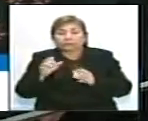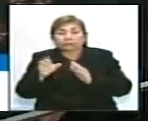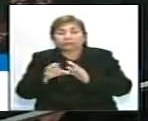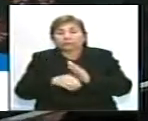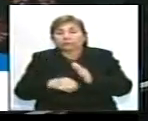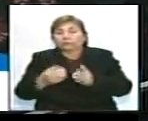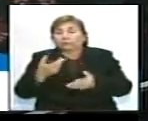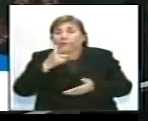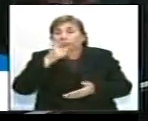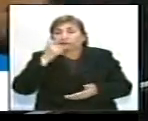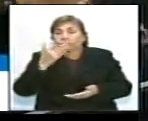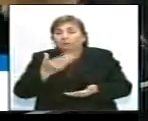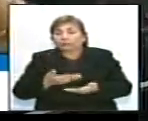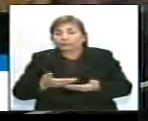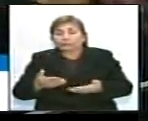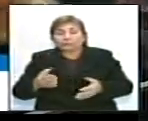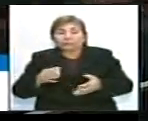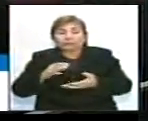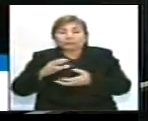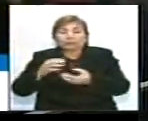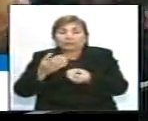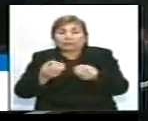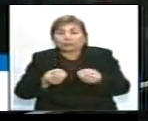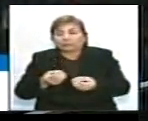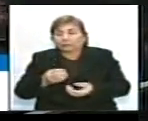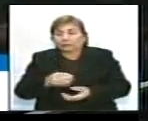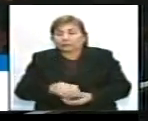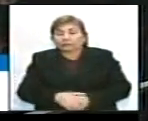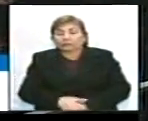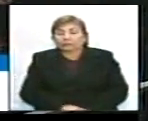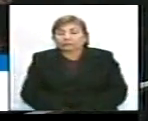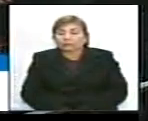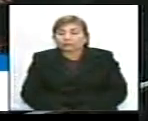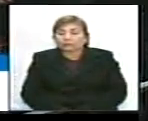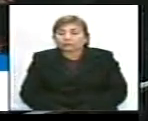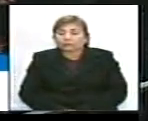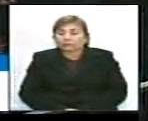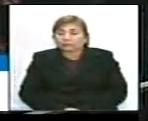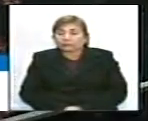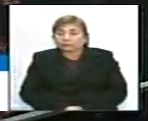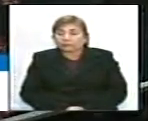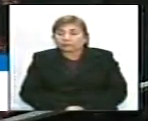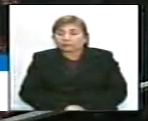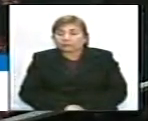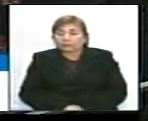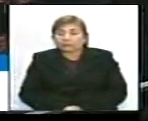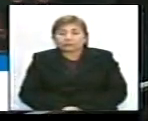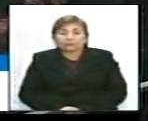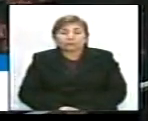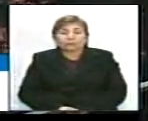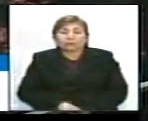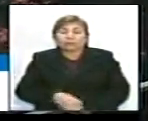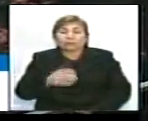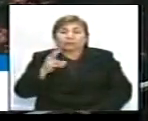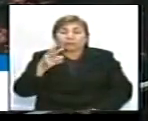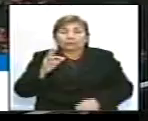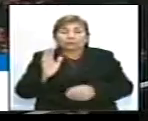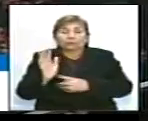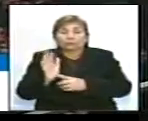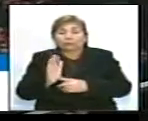demanda de agua en un ecosistema que es un ecosistema desértico, ¿no? Y la segunda parte de la